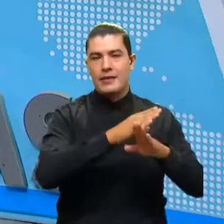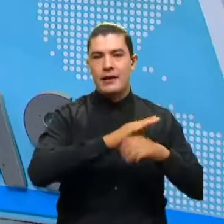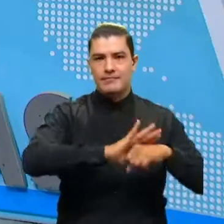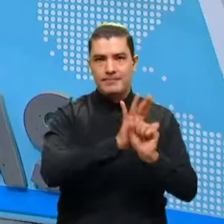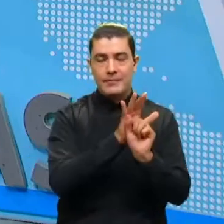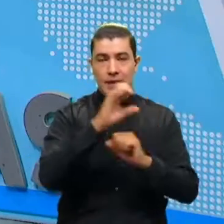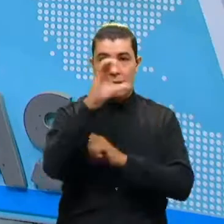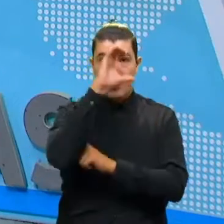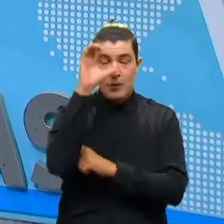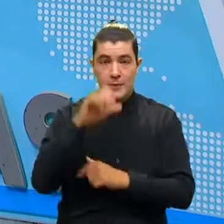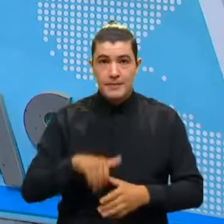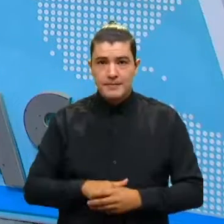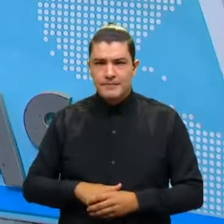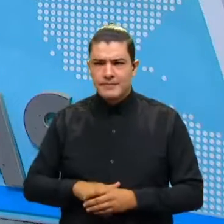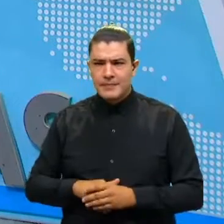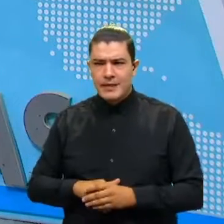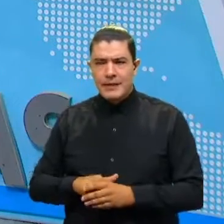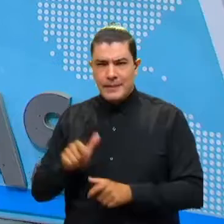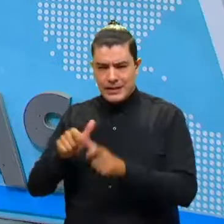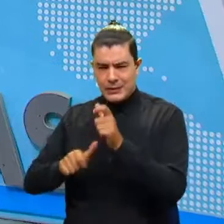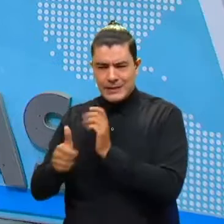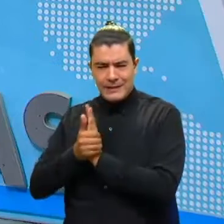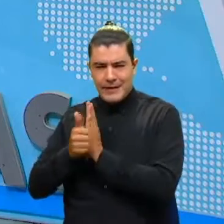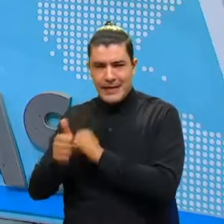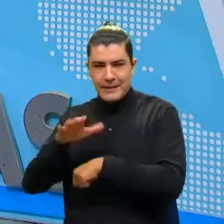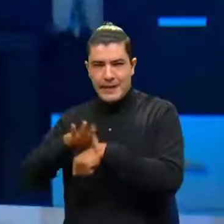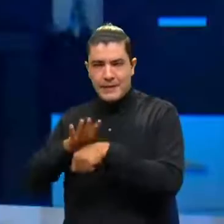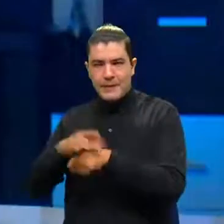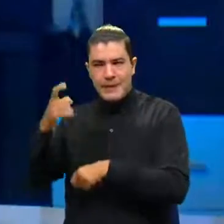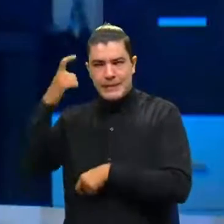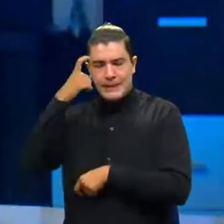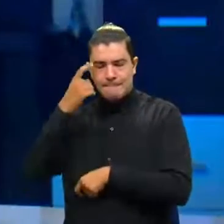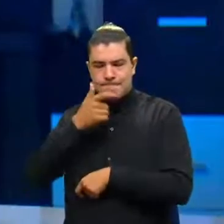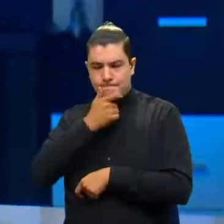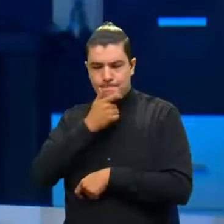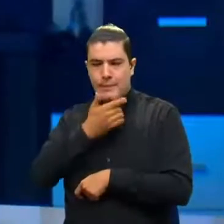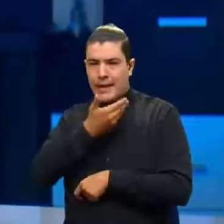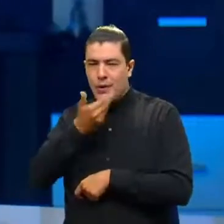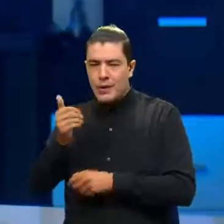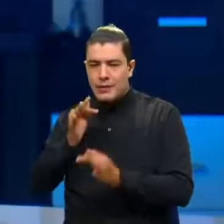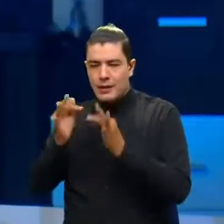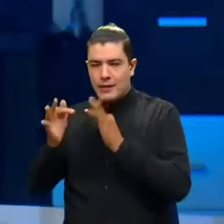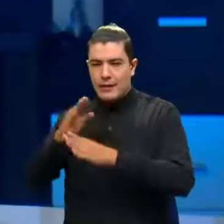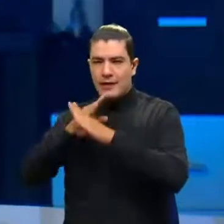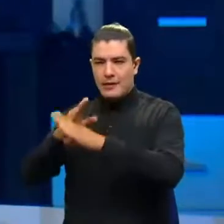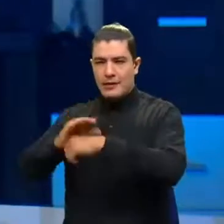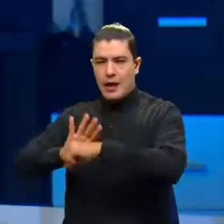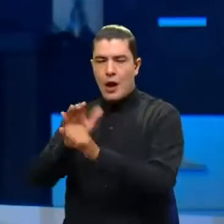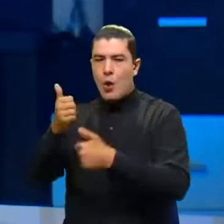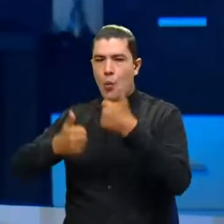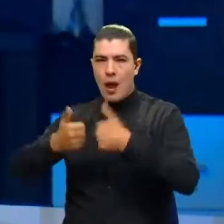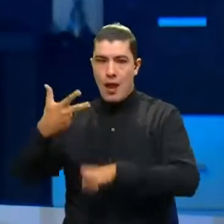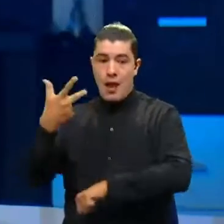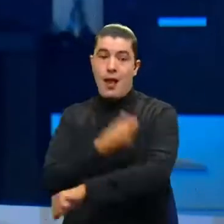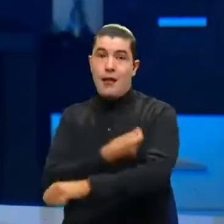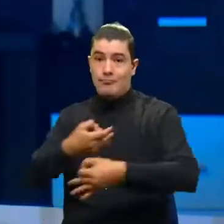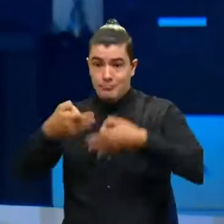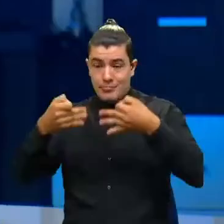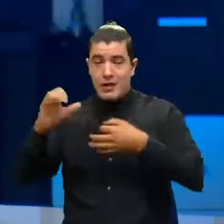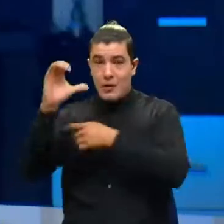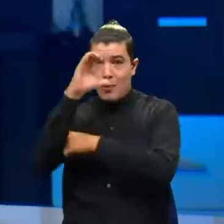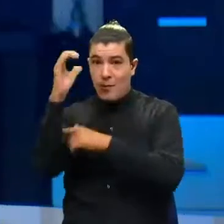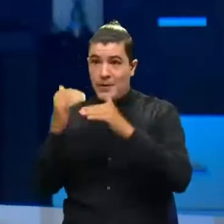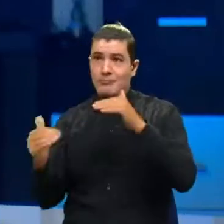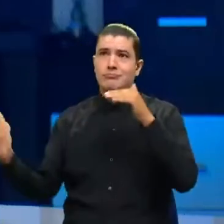su parte, ellos consideran que el mejor tratamiento contra el COVID-19 continúa siendo la vacunación. La efectividad de las vacunas en Colombia está